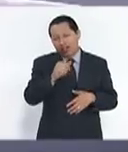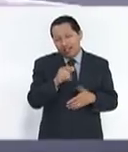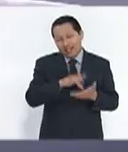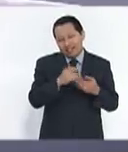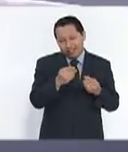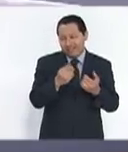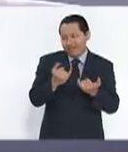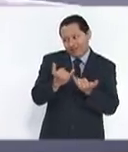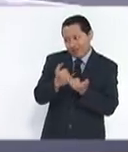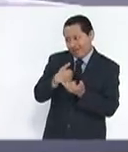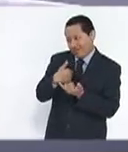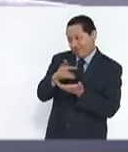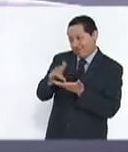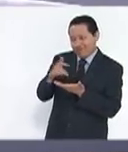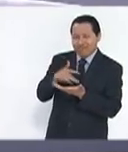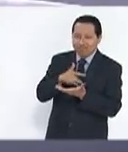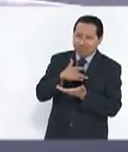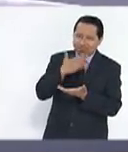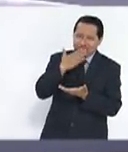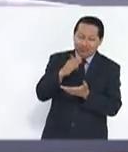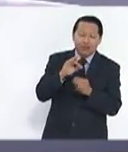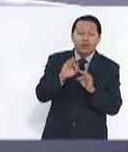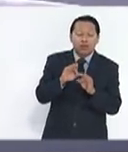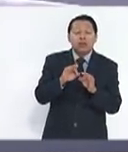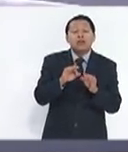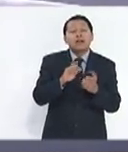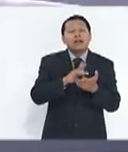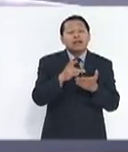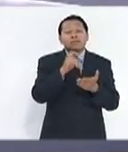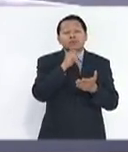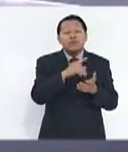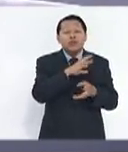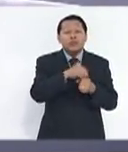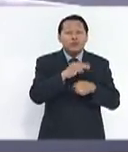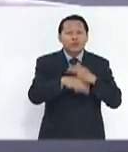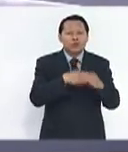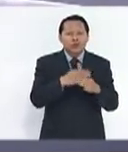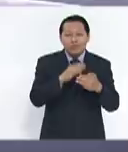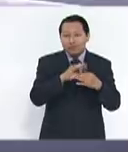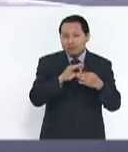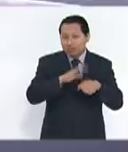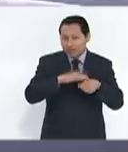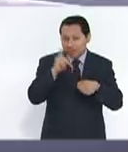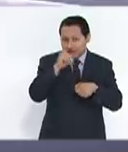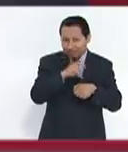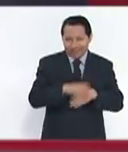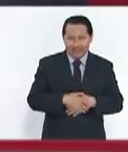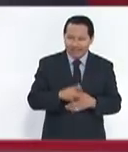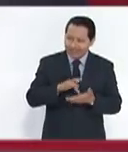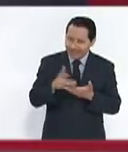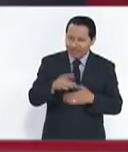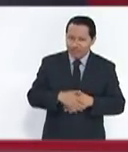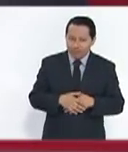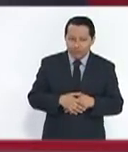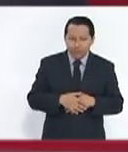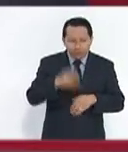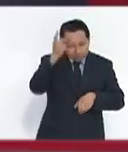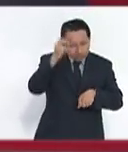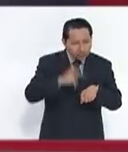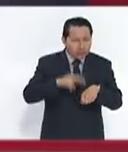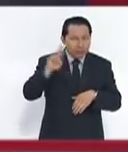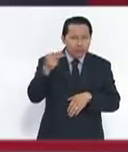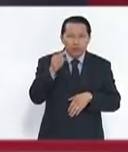con nosotros y explicarnos parte de lo que acontece en este mundo cada vez más convulso. Muchas gracias. Gracias a ti. Bueno, el rector de la